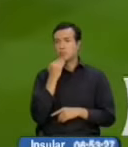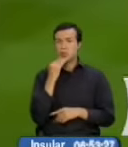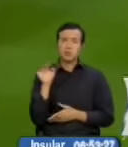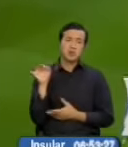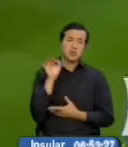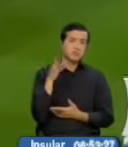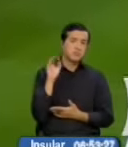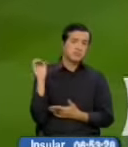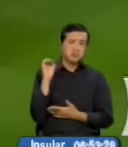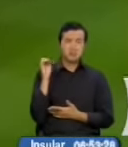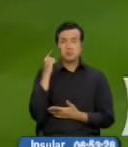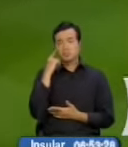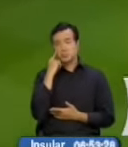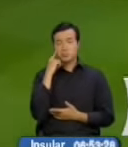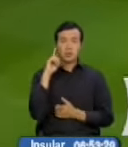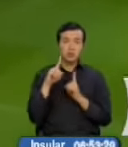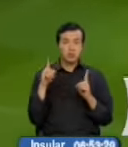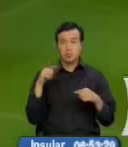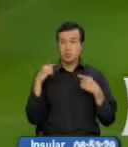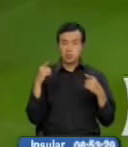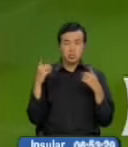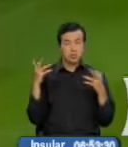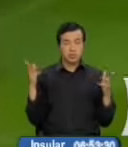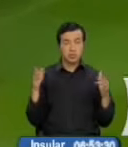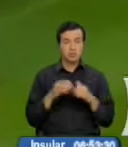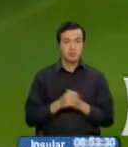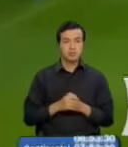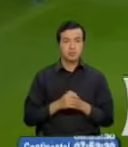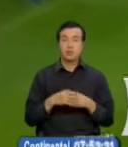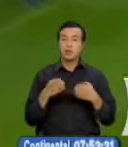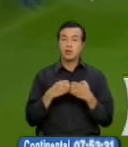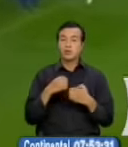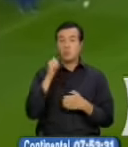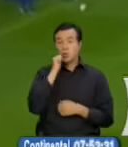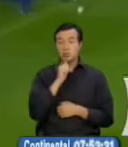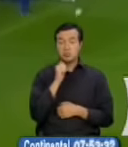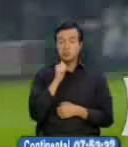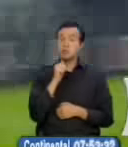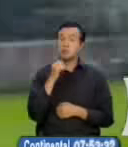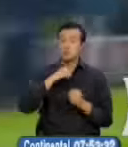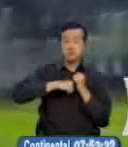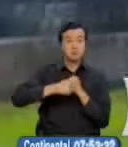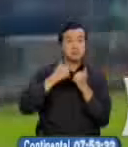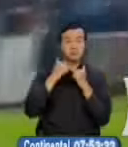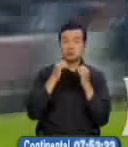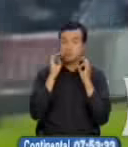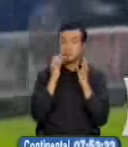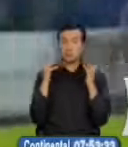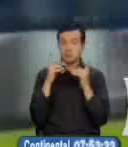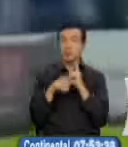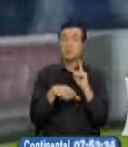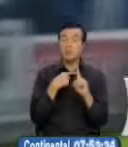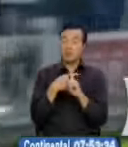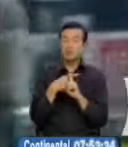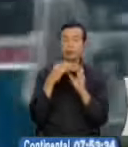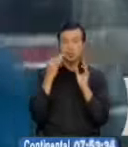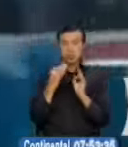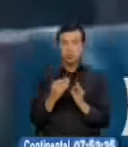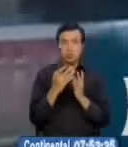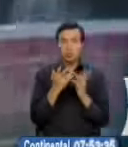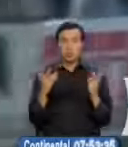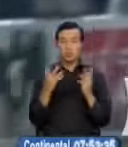titular, no viene teniendo cierta regularidad como se esperaba en el equipo azul, pero el tanto es bueno y suma para marcar el tanto